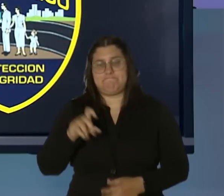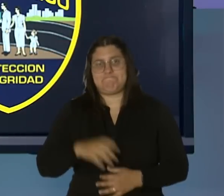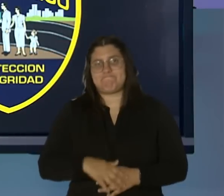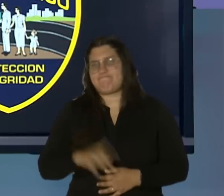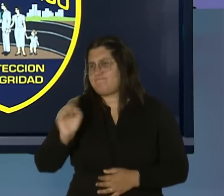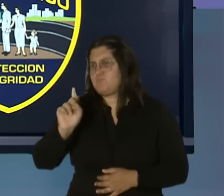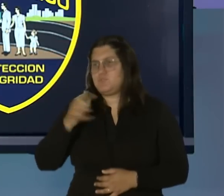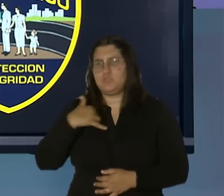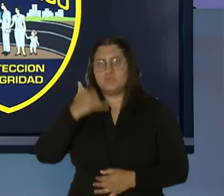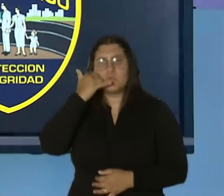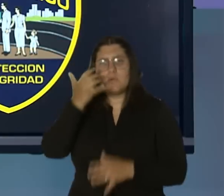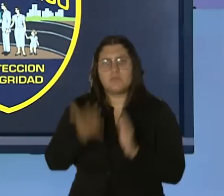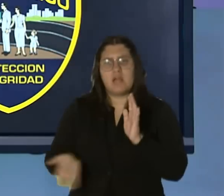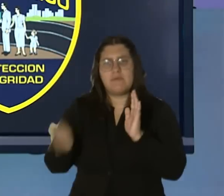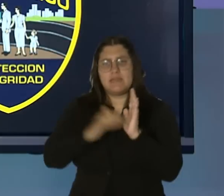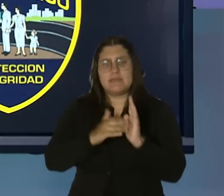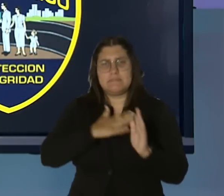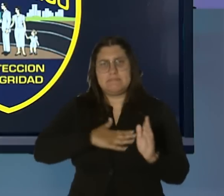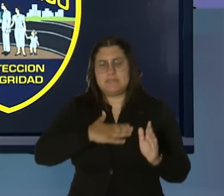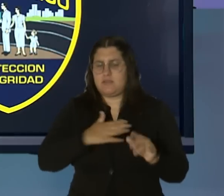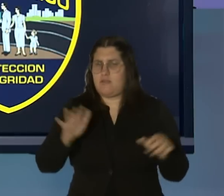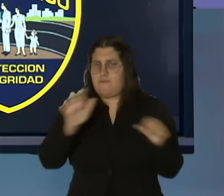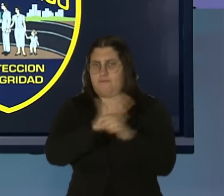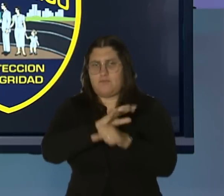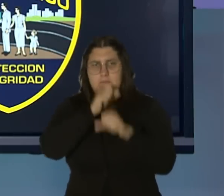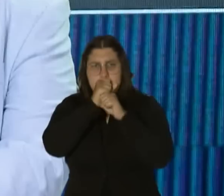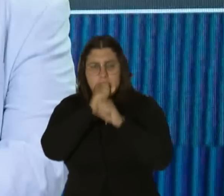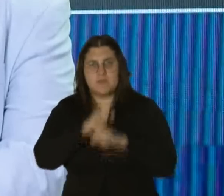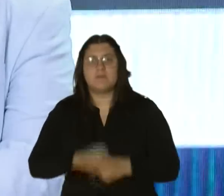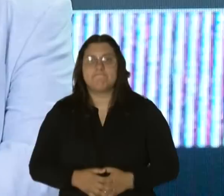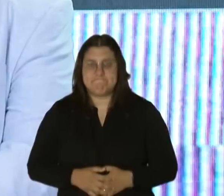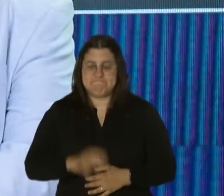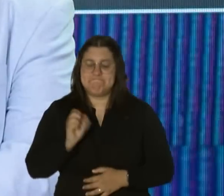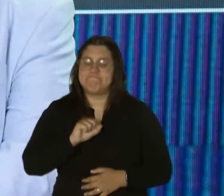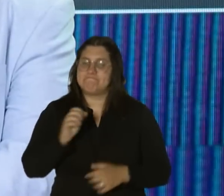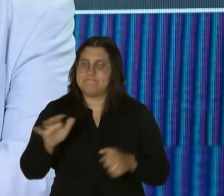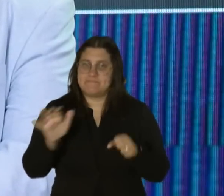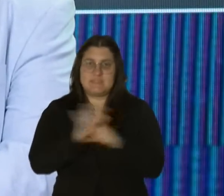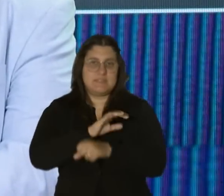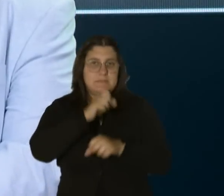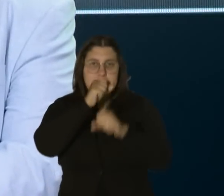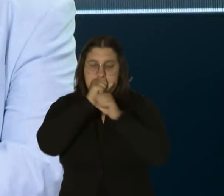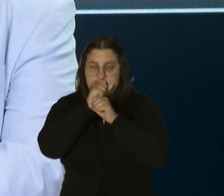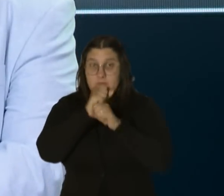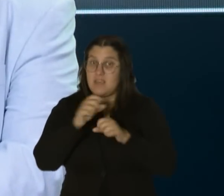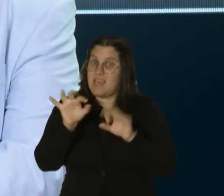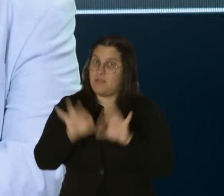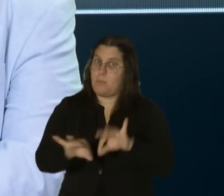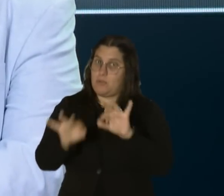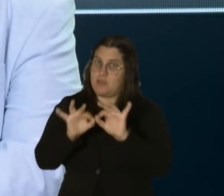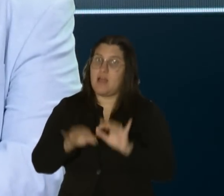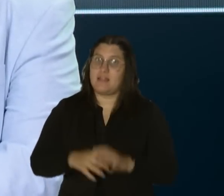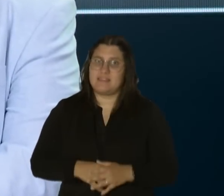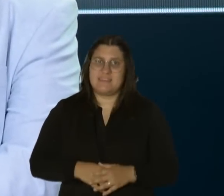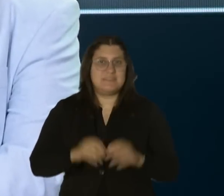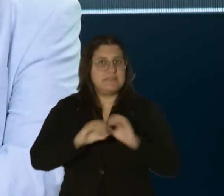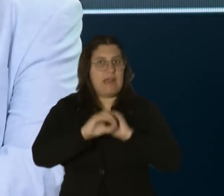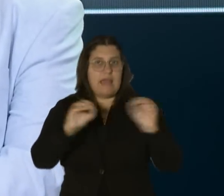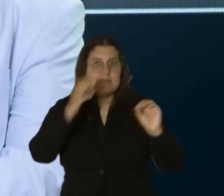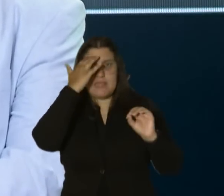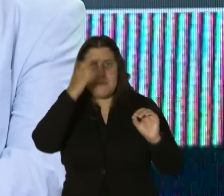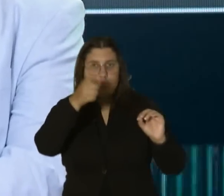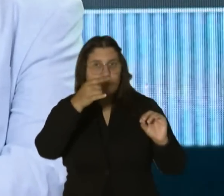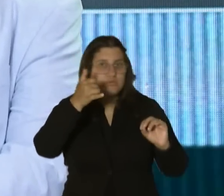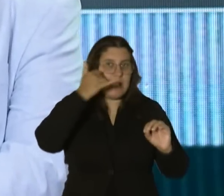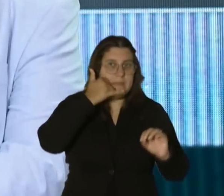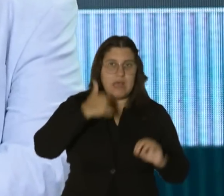¿a qué números telefónicos, nuevamente, teniente, confidencialmente usted puede llamar? Confidencialmente, Miguel, eso es importante. Nadie va a saber que usted nos